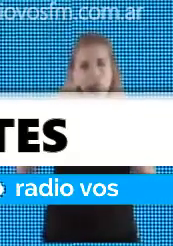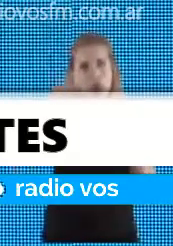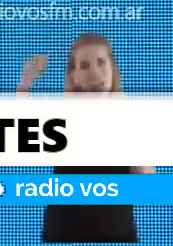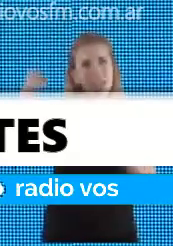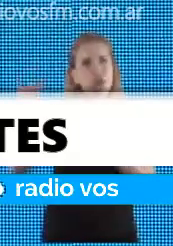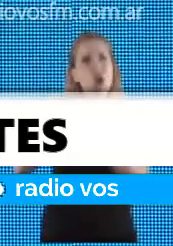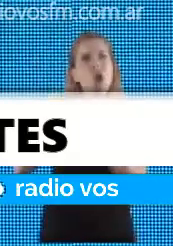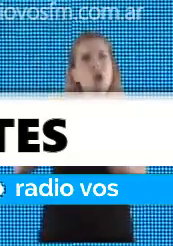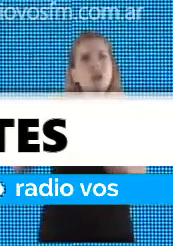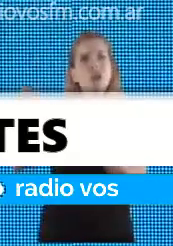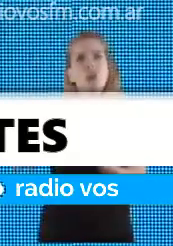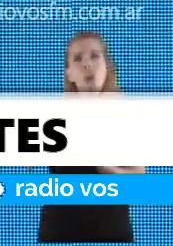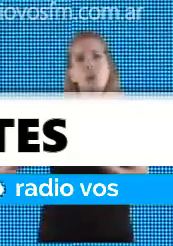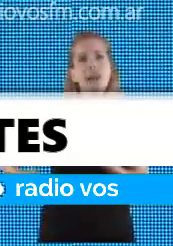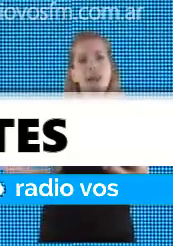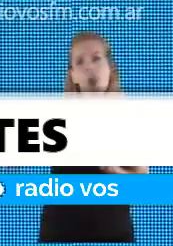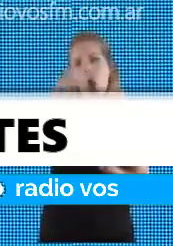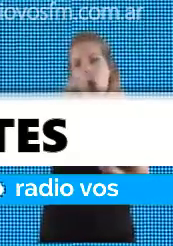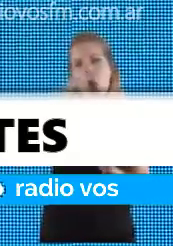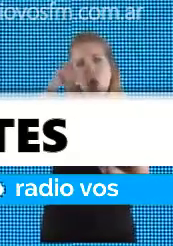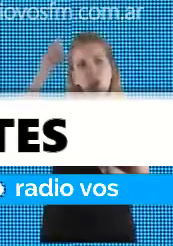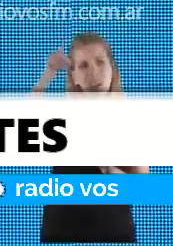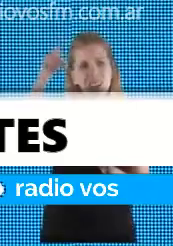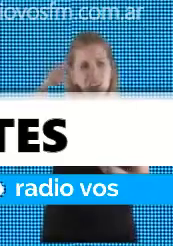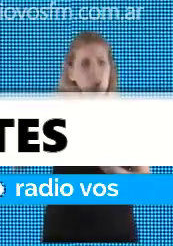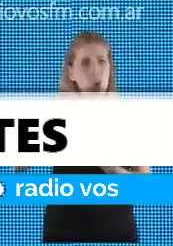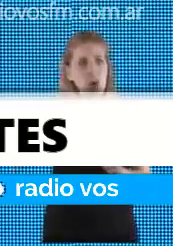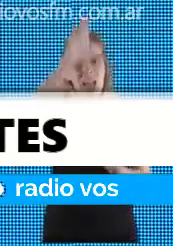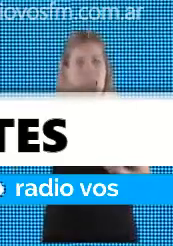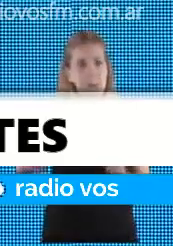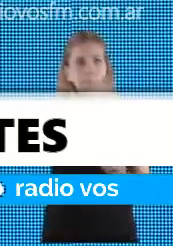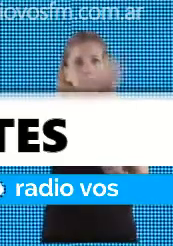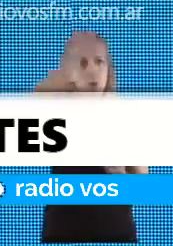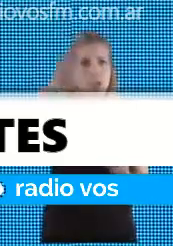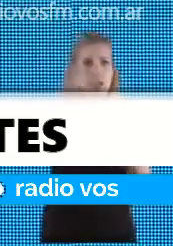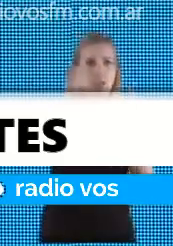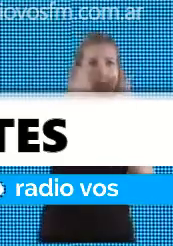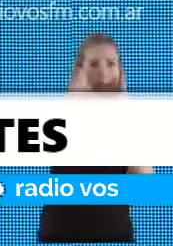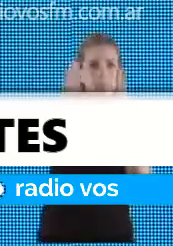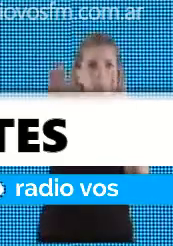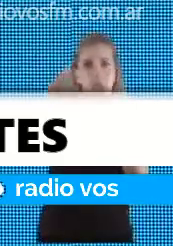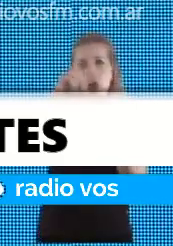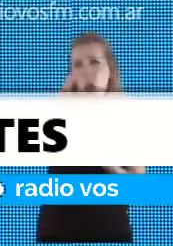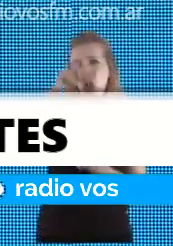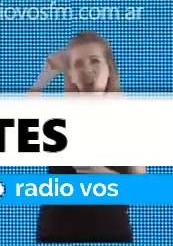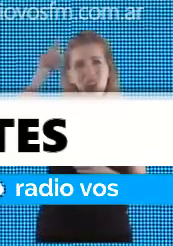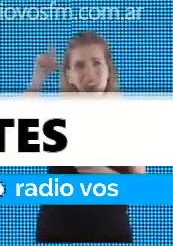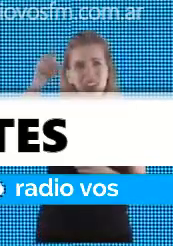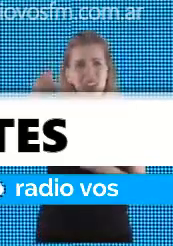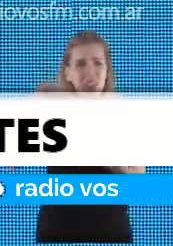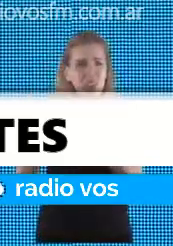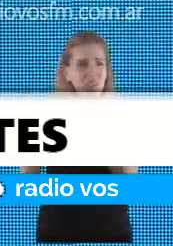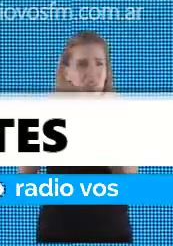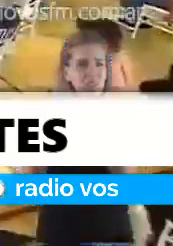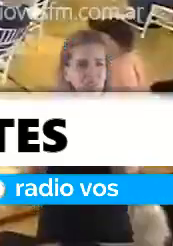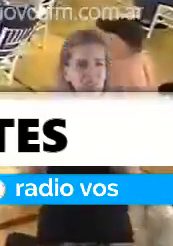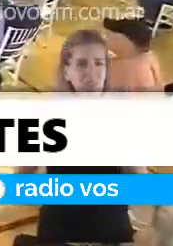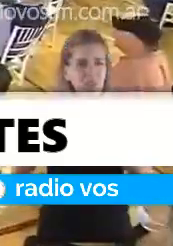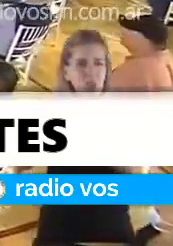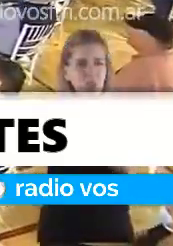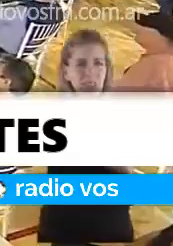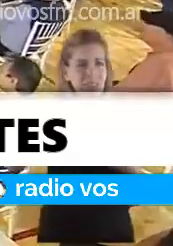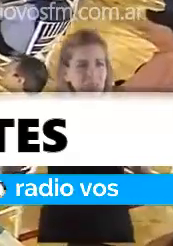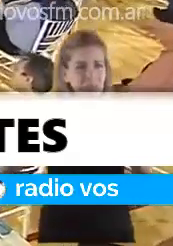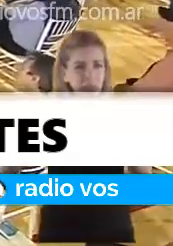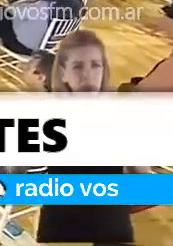y corriente llama la atención de toda la argentina obviamente acaba de vivir una tragedia corrientes tenemos